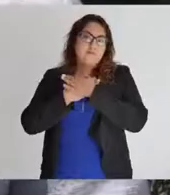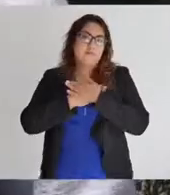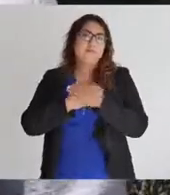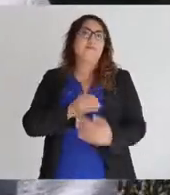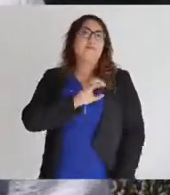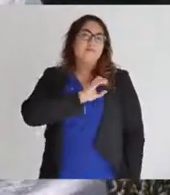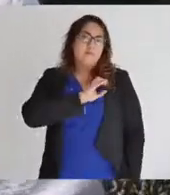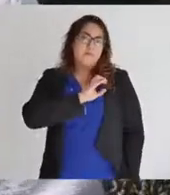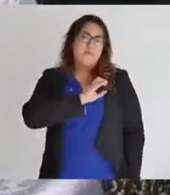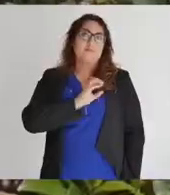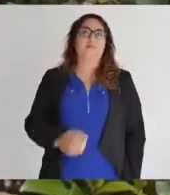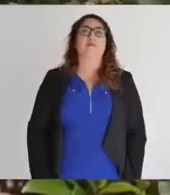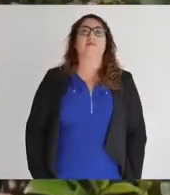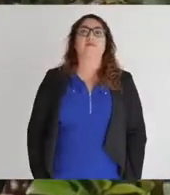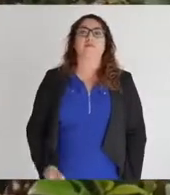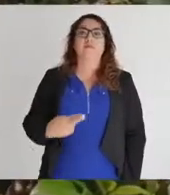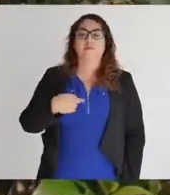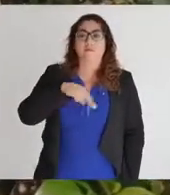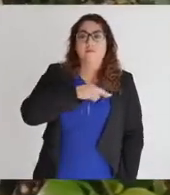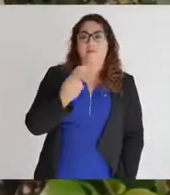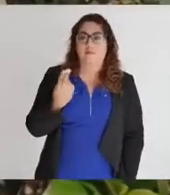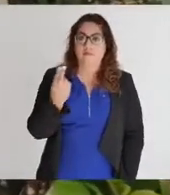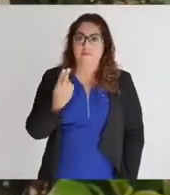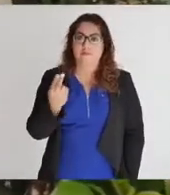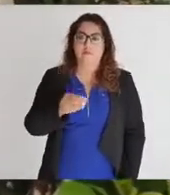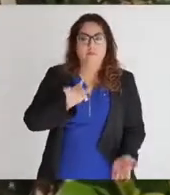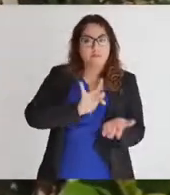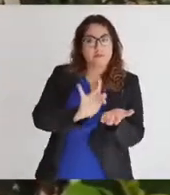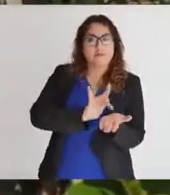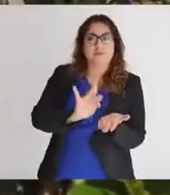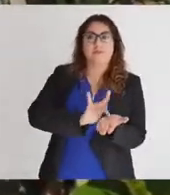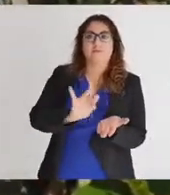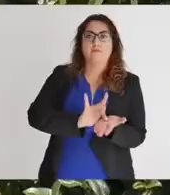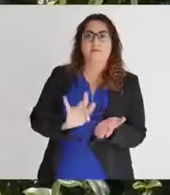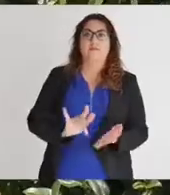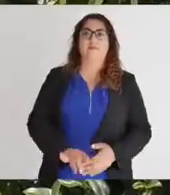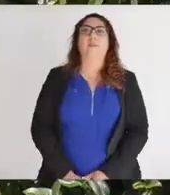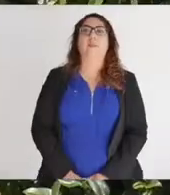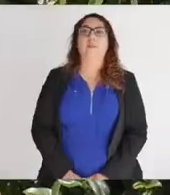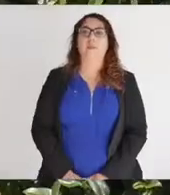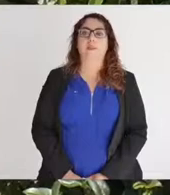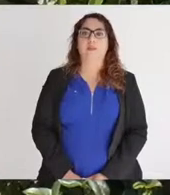nuestros padres nos amen, nos quieran, porque necesitamos su apoyo.